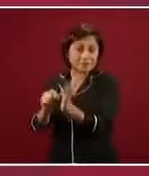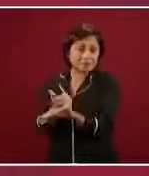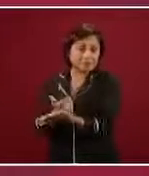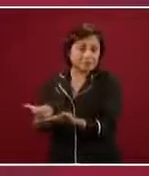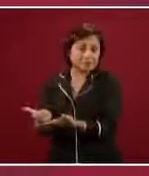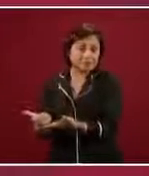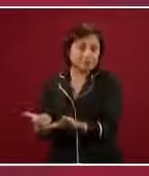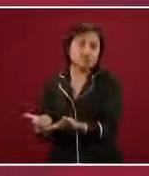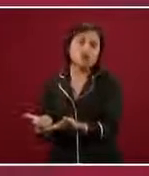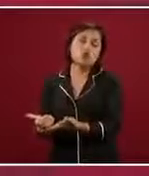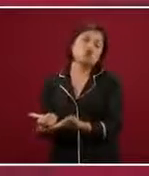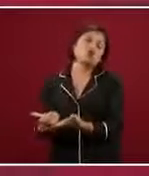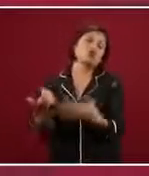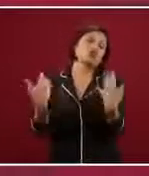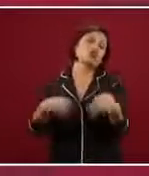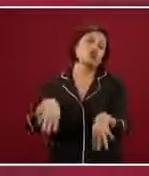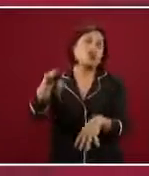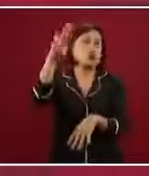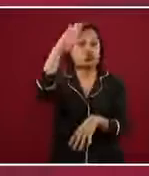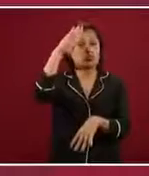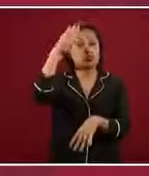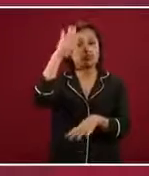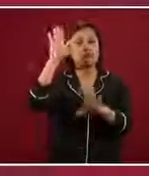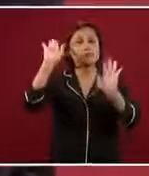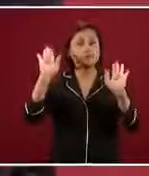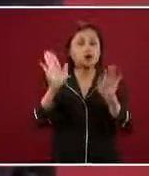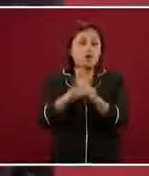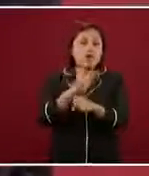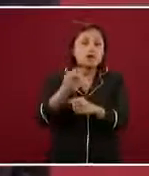Entonces, esa es la recomendación. Y si hay